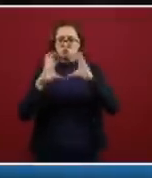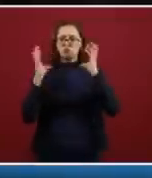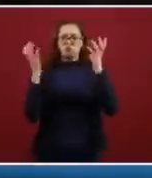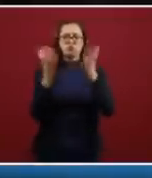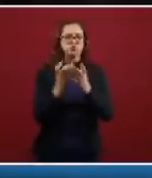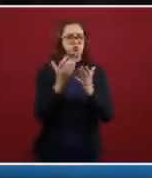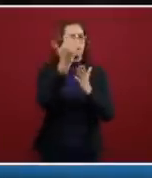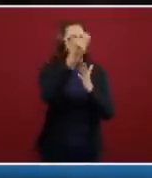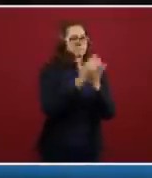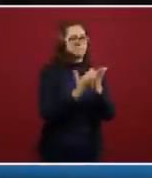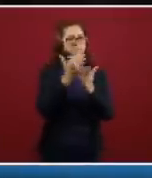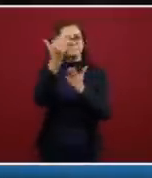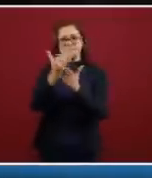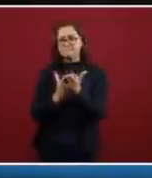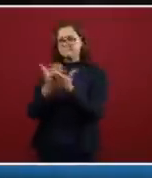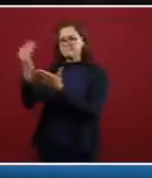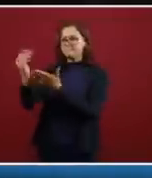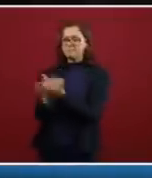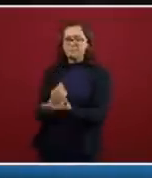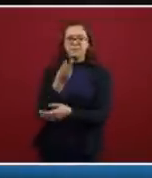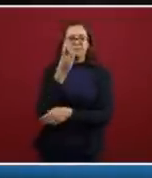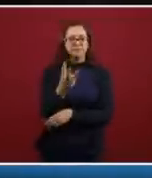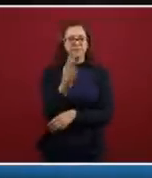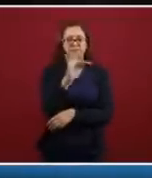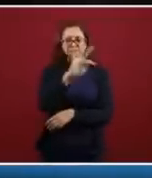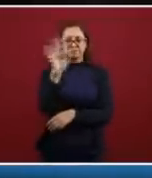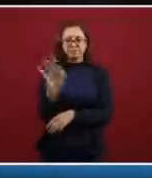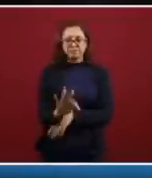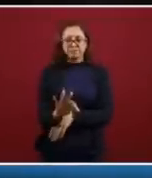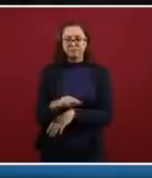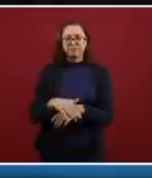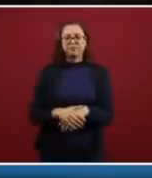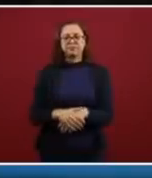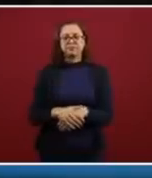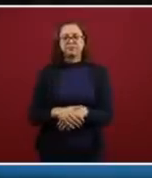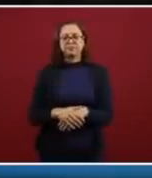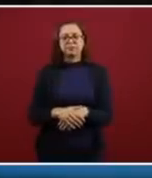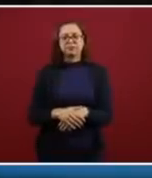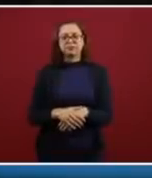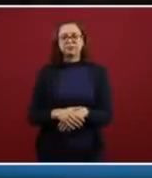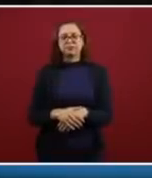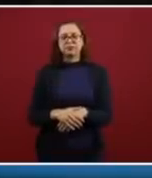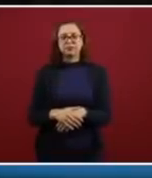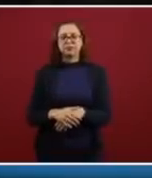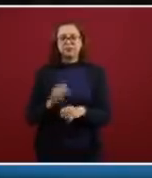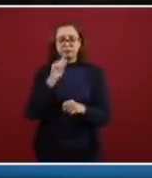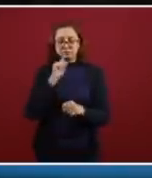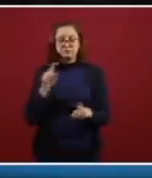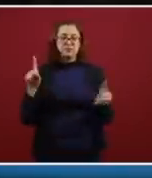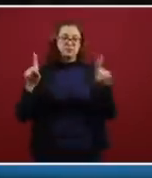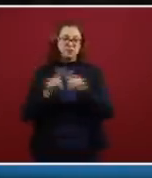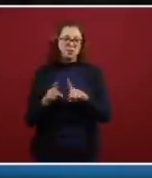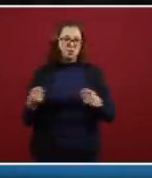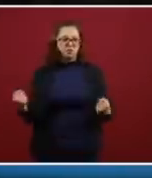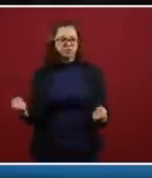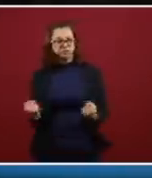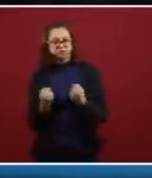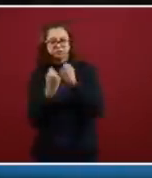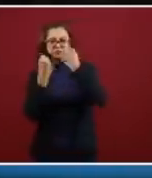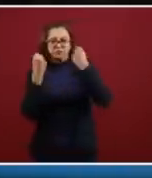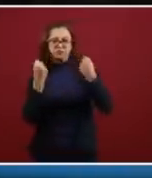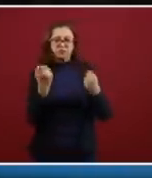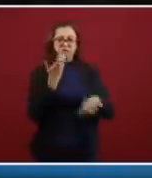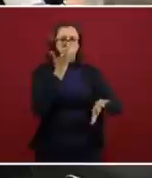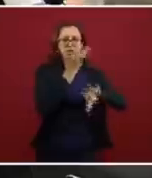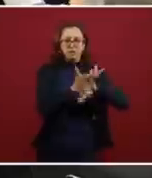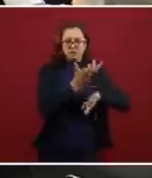a 3%, hablan de la guerra comercial que hay entre Estados Unidos, que